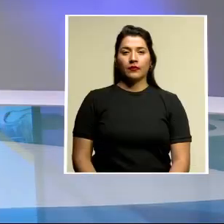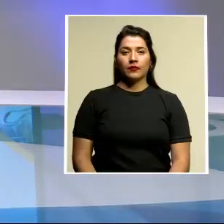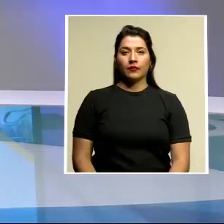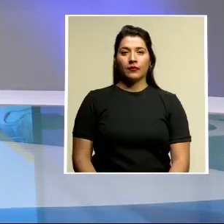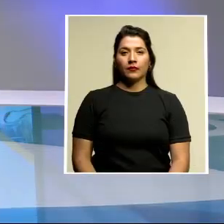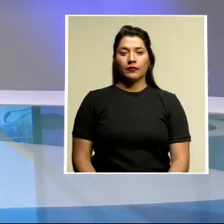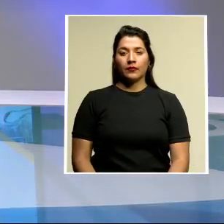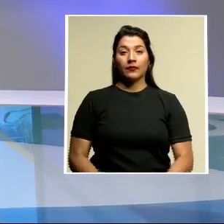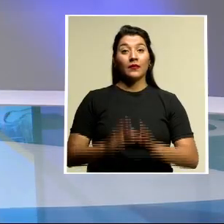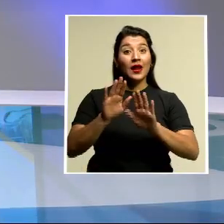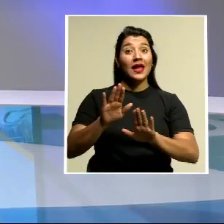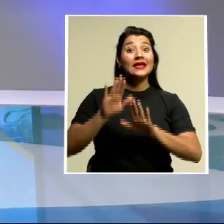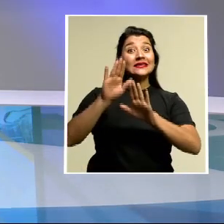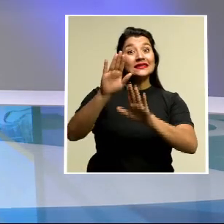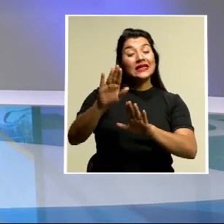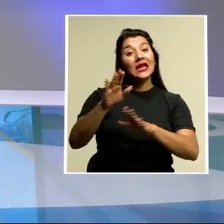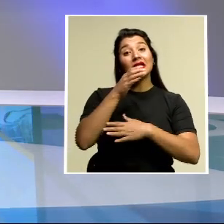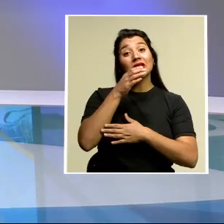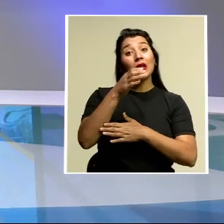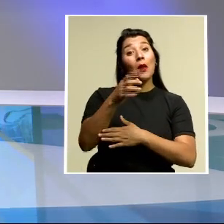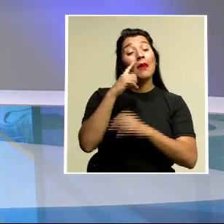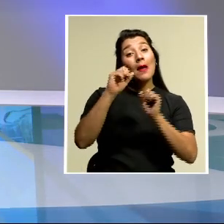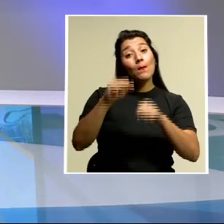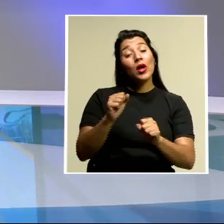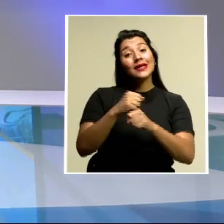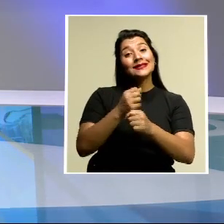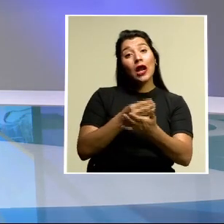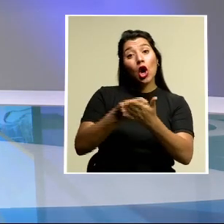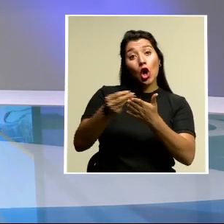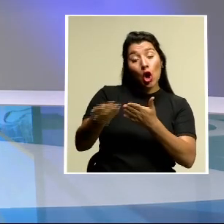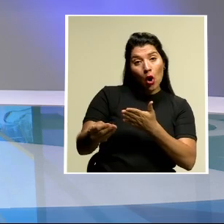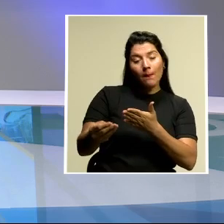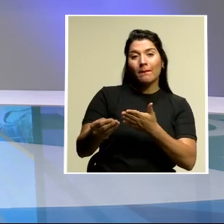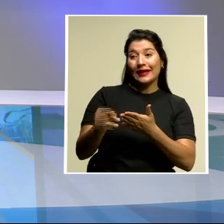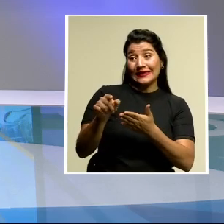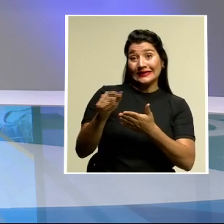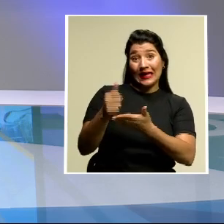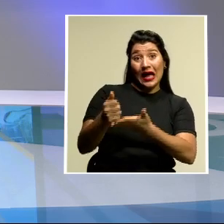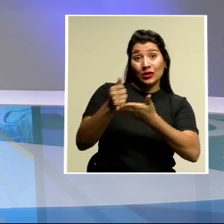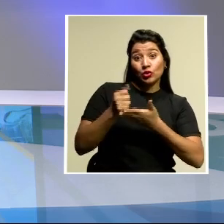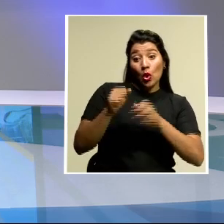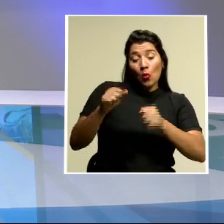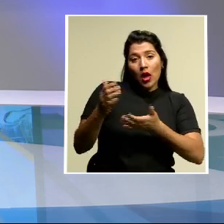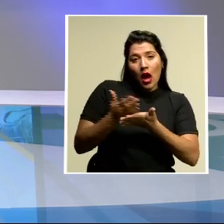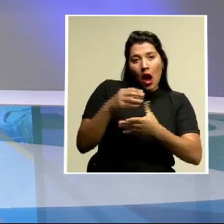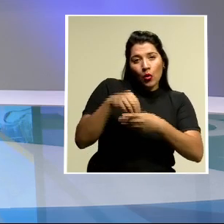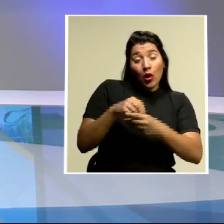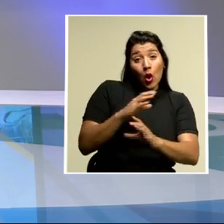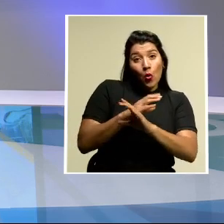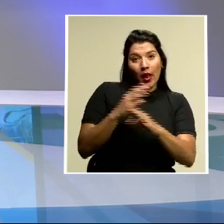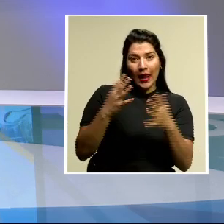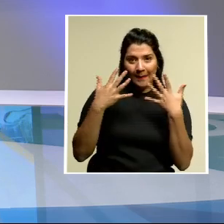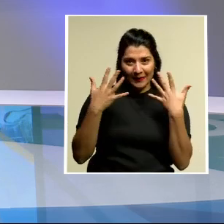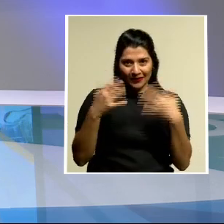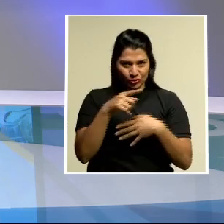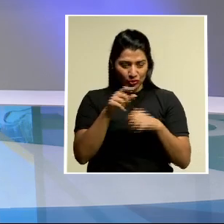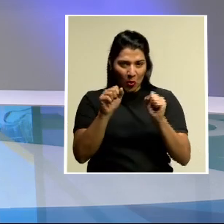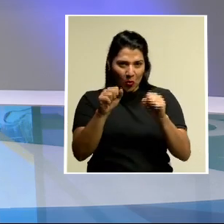Ay, muchacho, ¿todo eso? Sí. Ese calentador es una renta. Cambiémoslo ya. Y si con